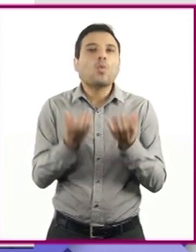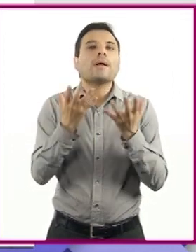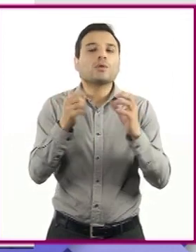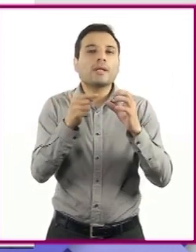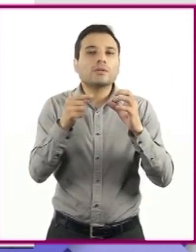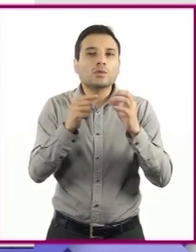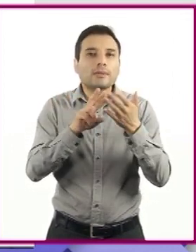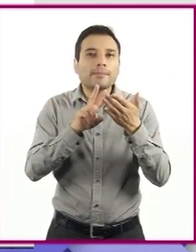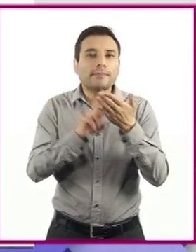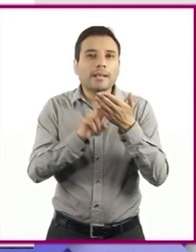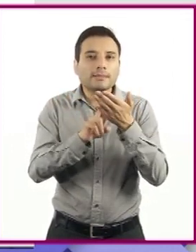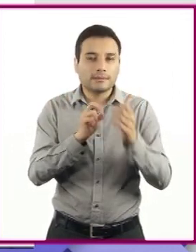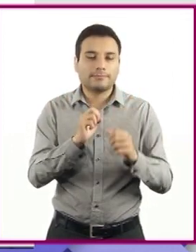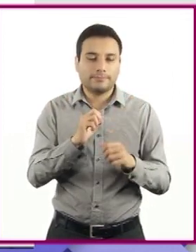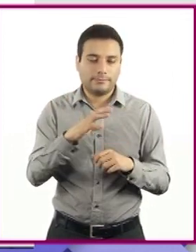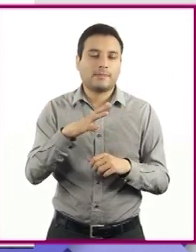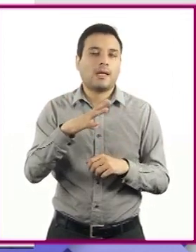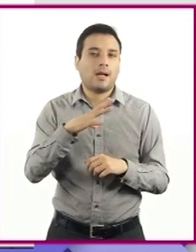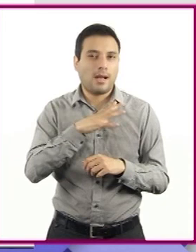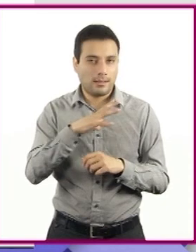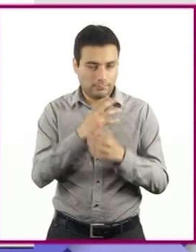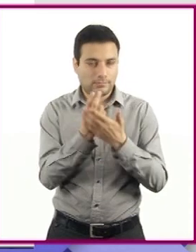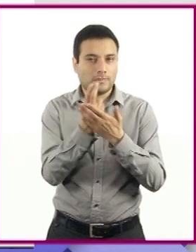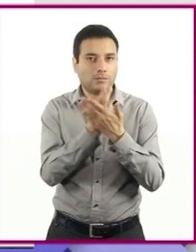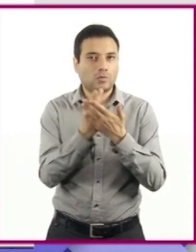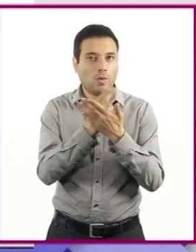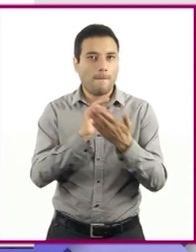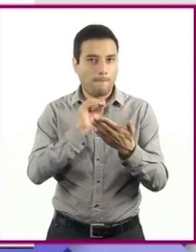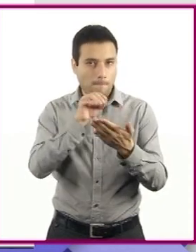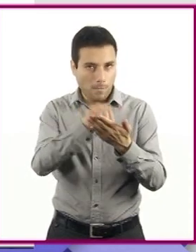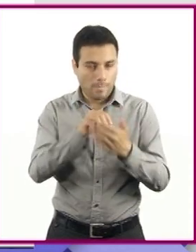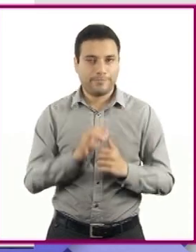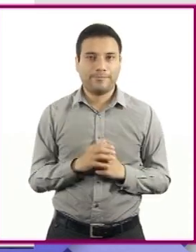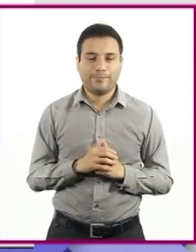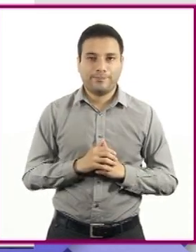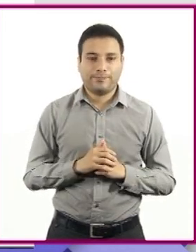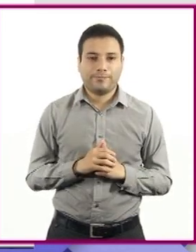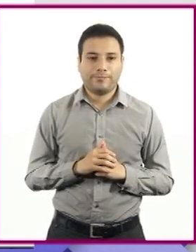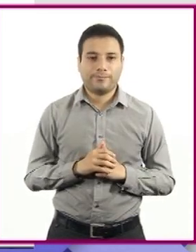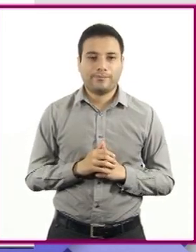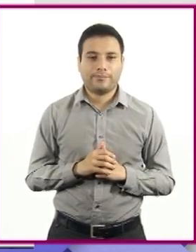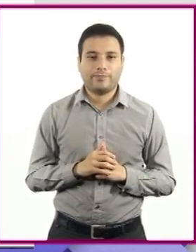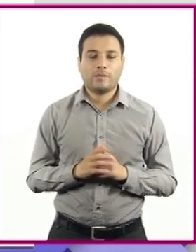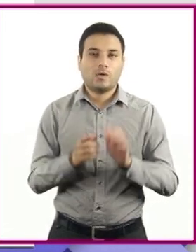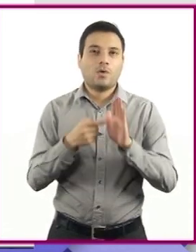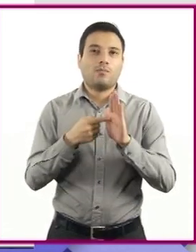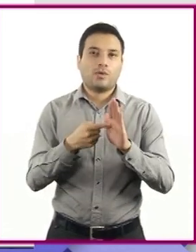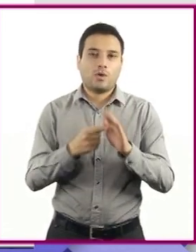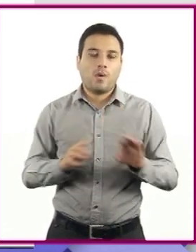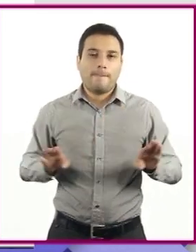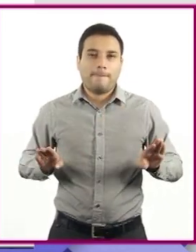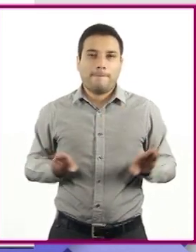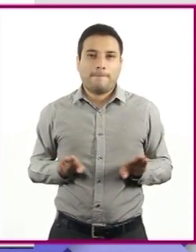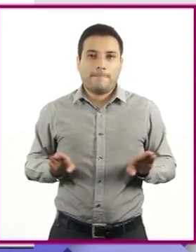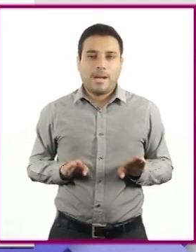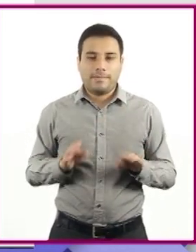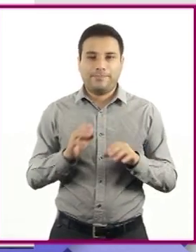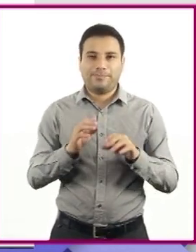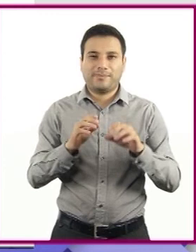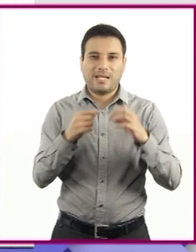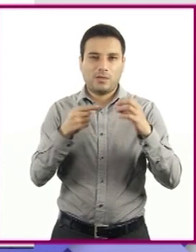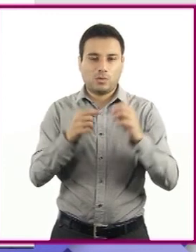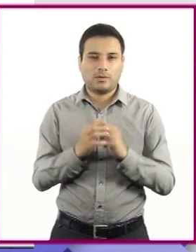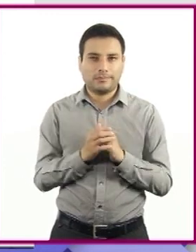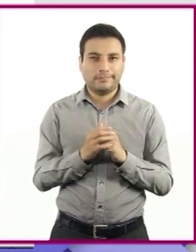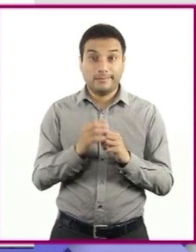para que un átomo complete su capa de valencia de 8 electrones. El modelo de par electrónico permite identificar cómo